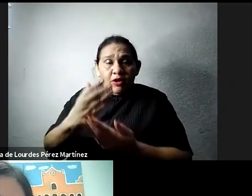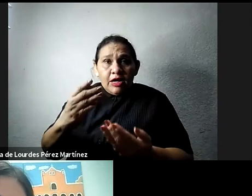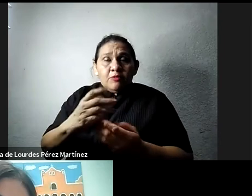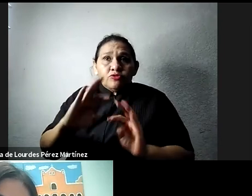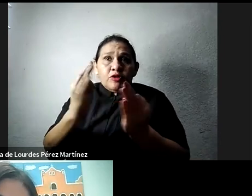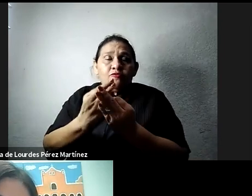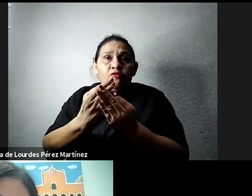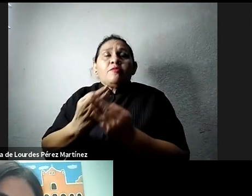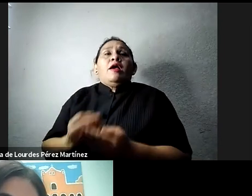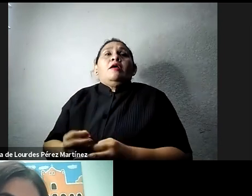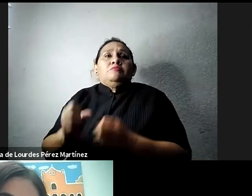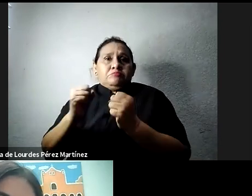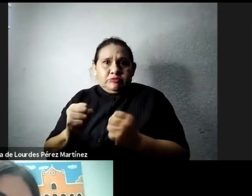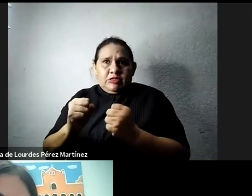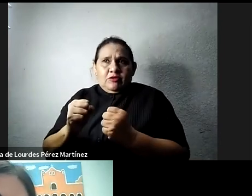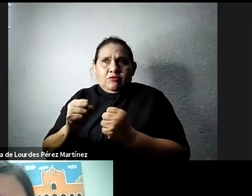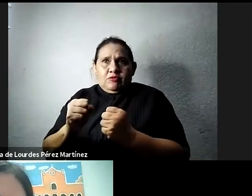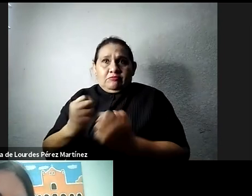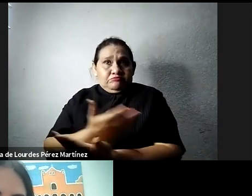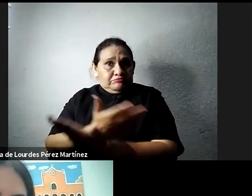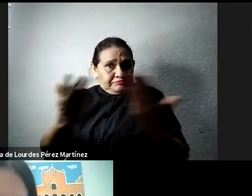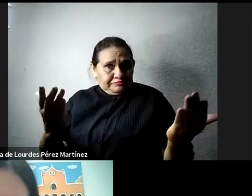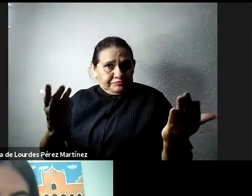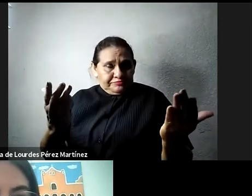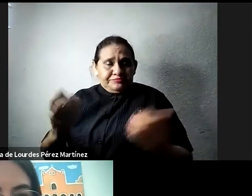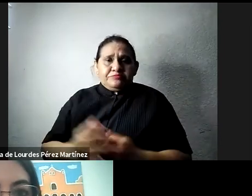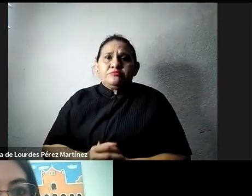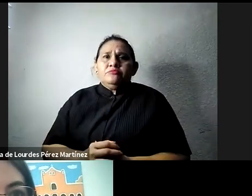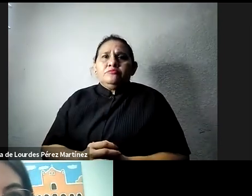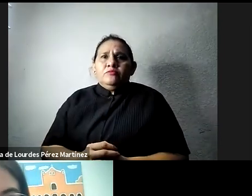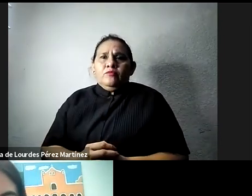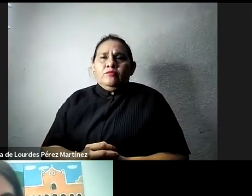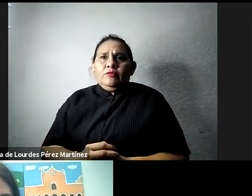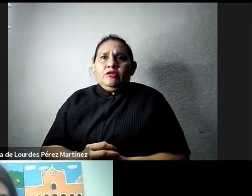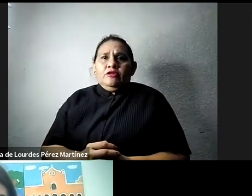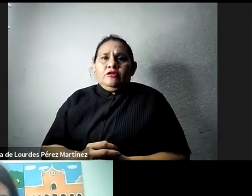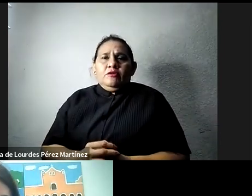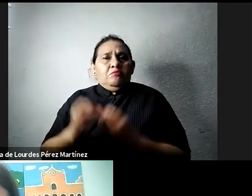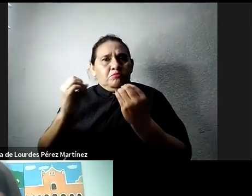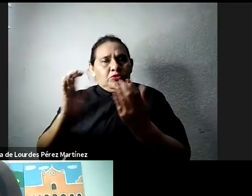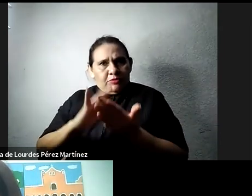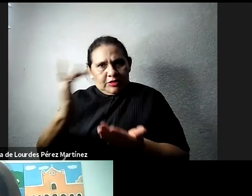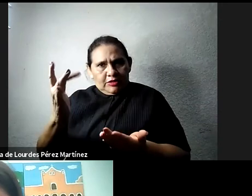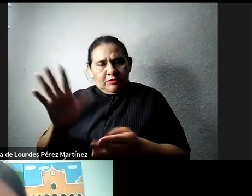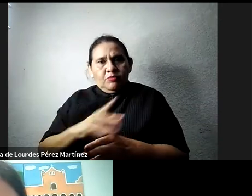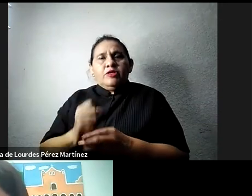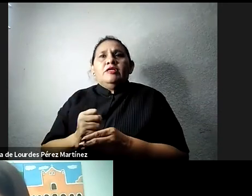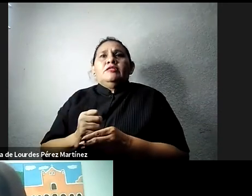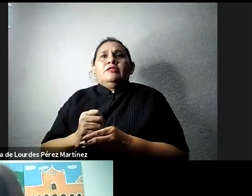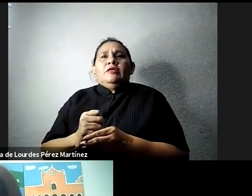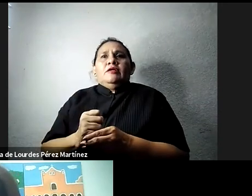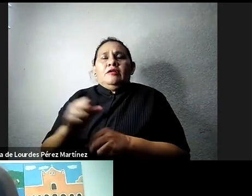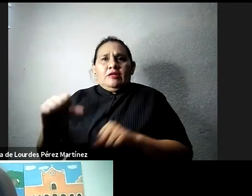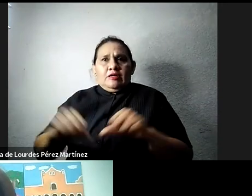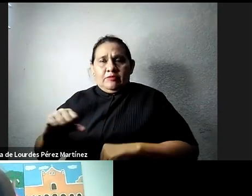segura, los que circulemos en las calles lo hagamos de manera segura, ¿no? Así que muchísimas gracias por este repaso. Tenemos